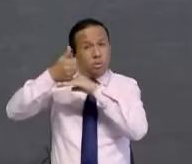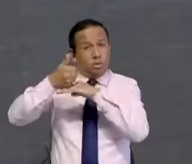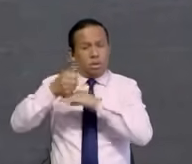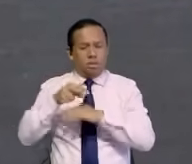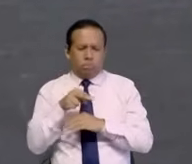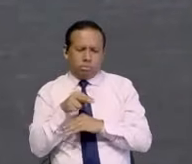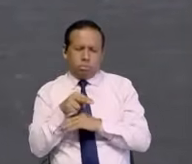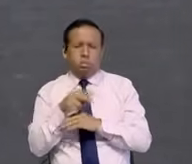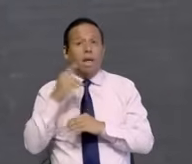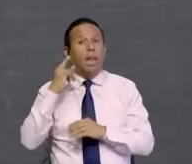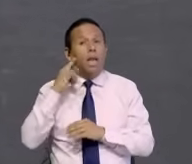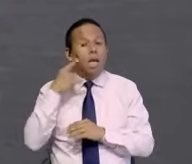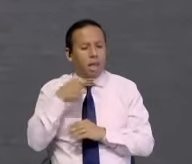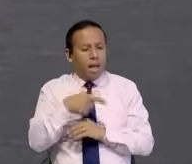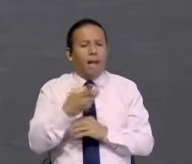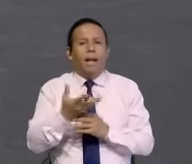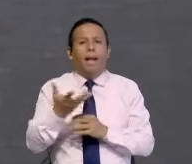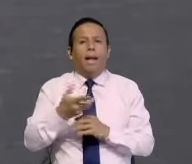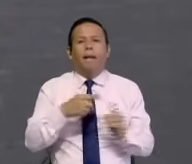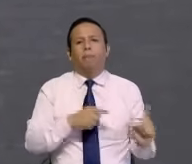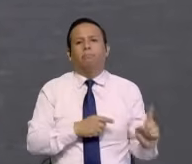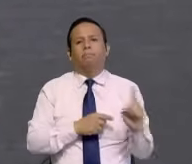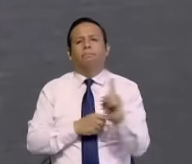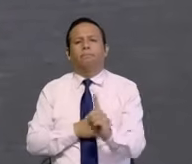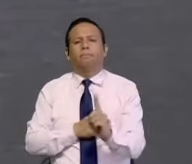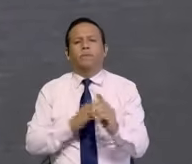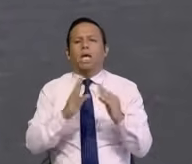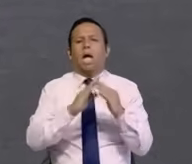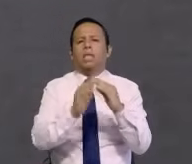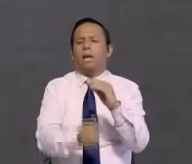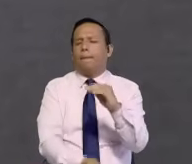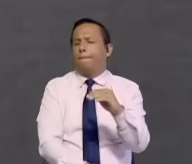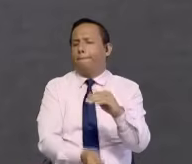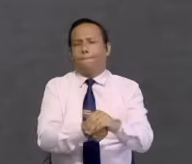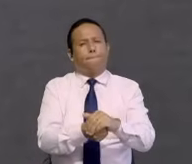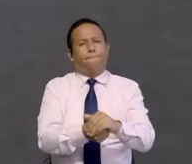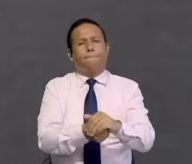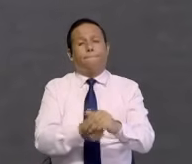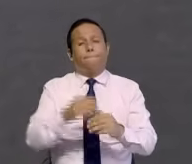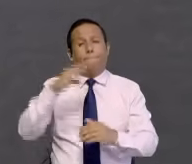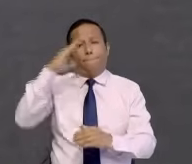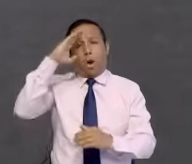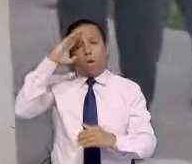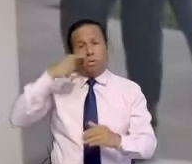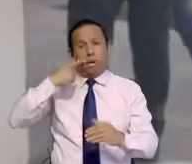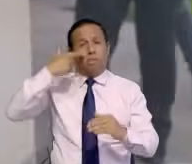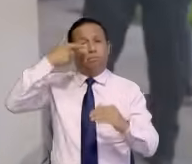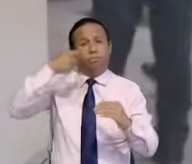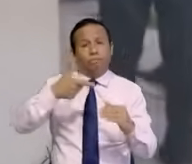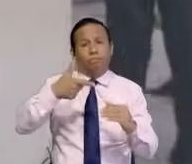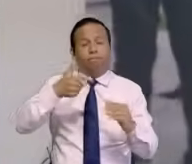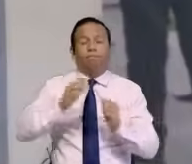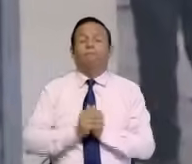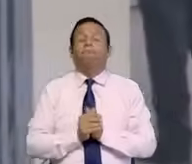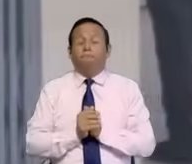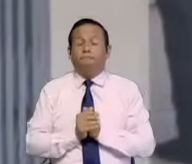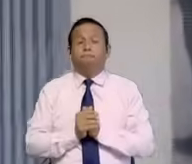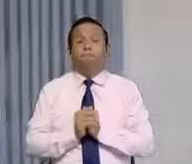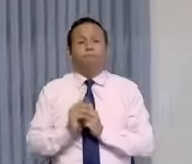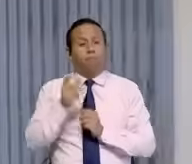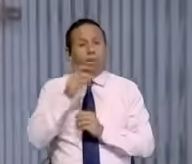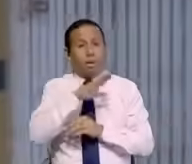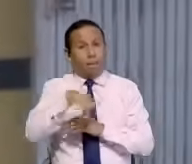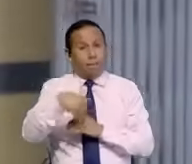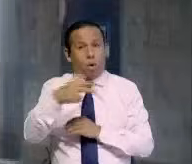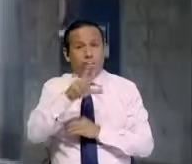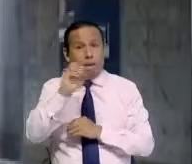la adolescente se mantenga de forma permanente en su domicilio con custodia policial. La instrucción fiscal será en 30